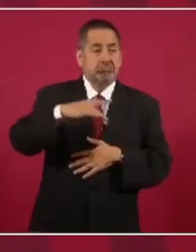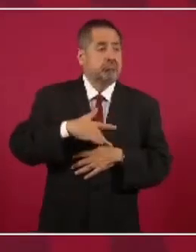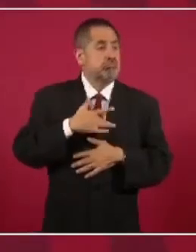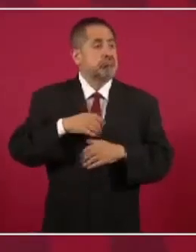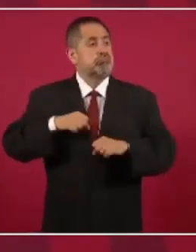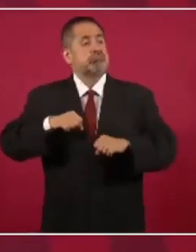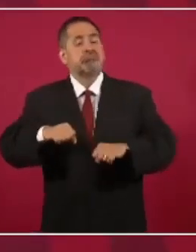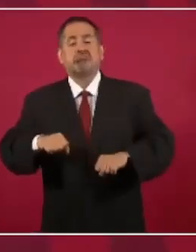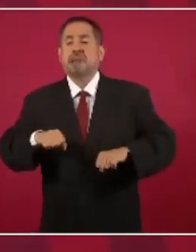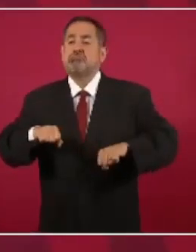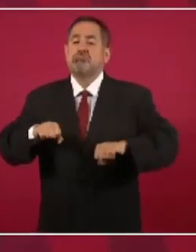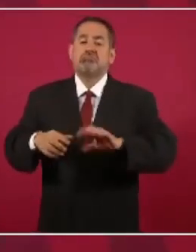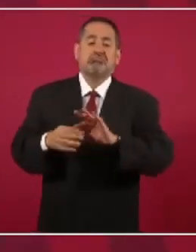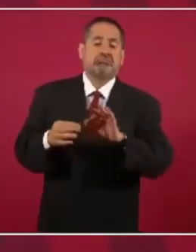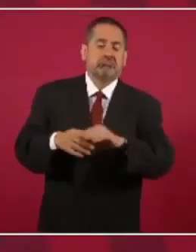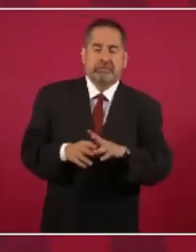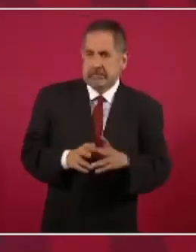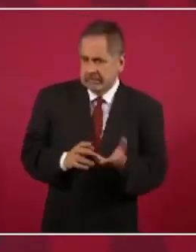como